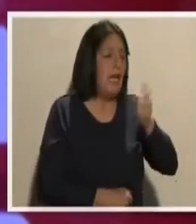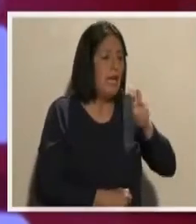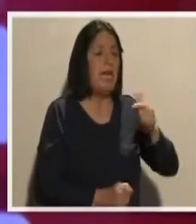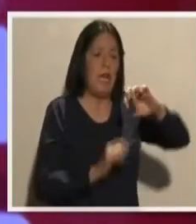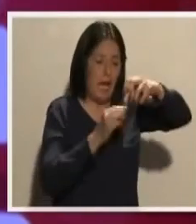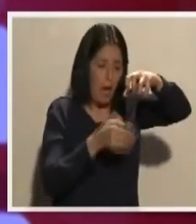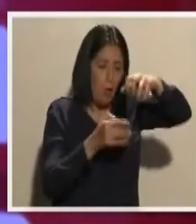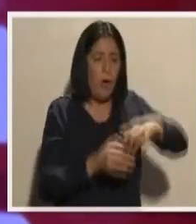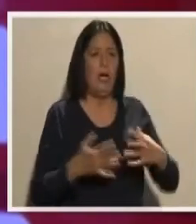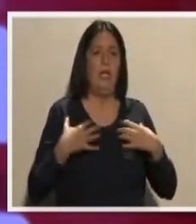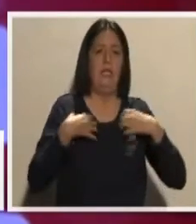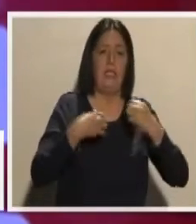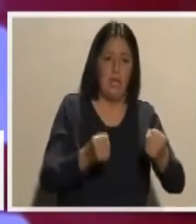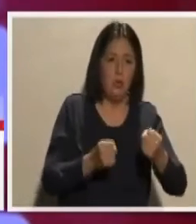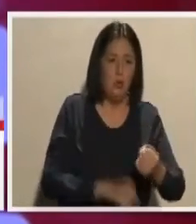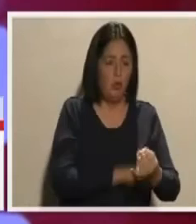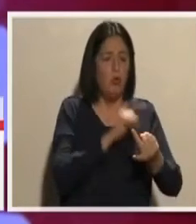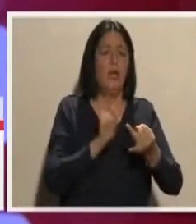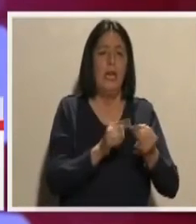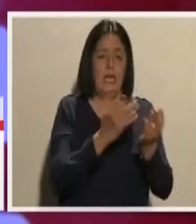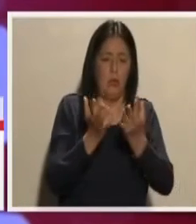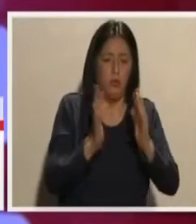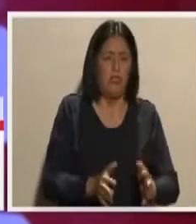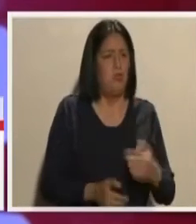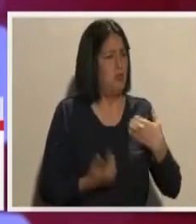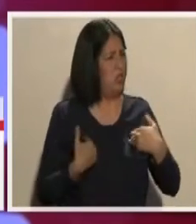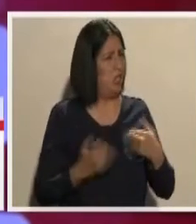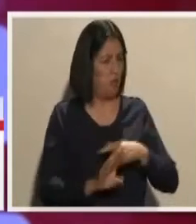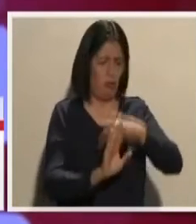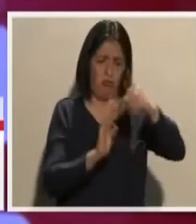y la educación, donde tenemos un plan de obras